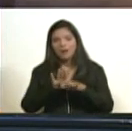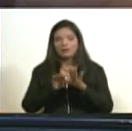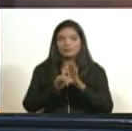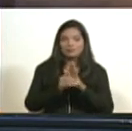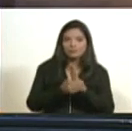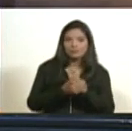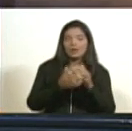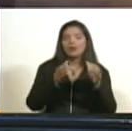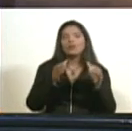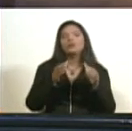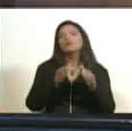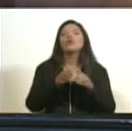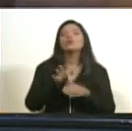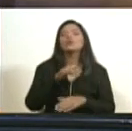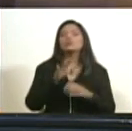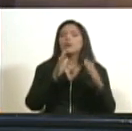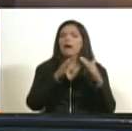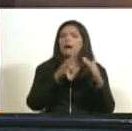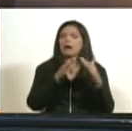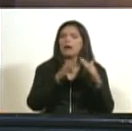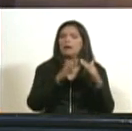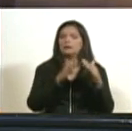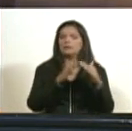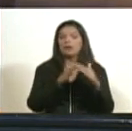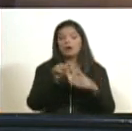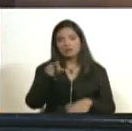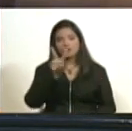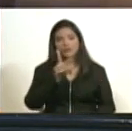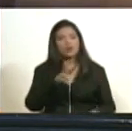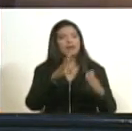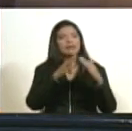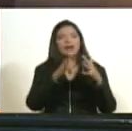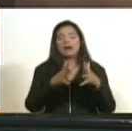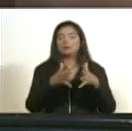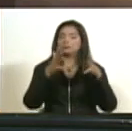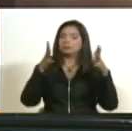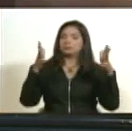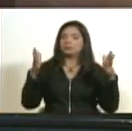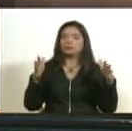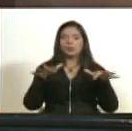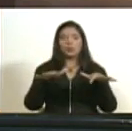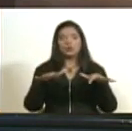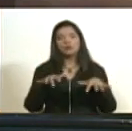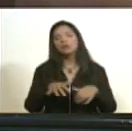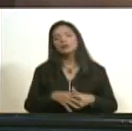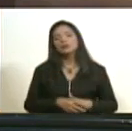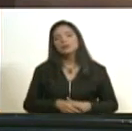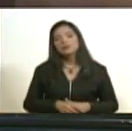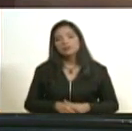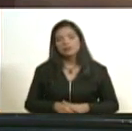estuvieron reunidos en una quinta, así se le dice en Venezuela, una casa en